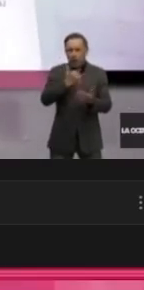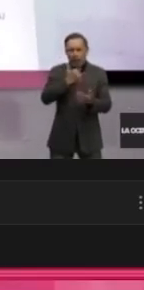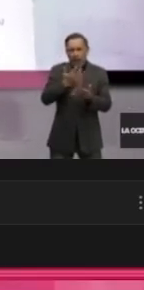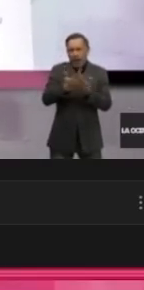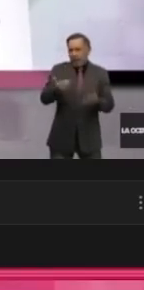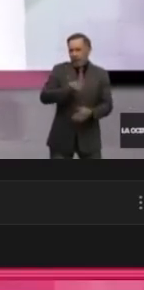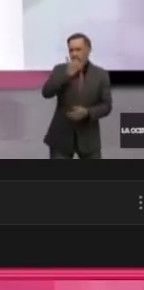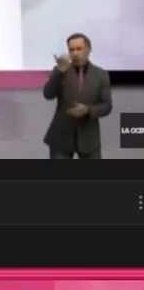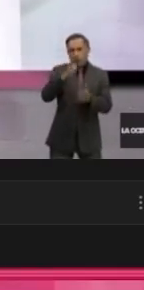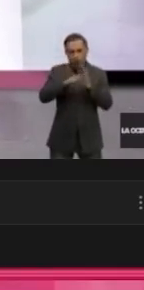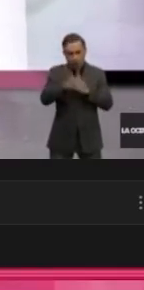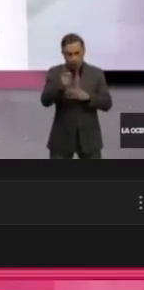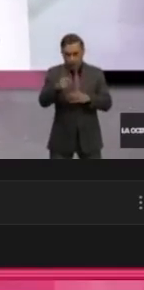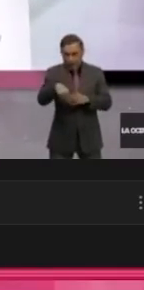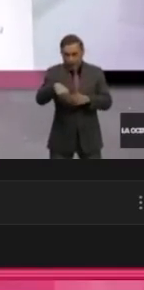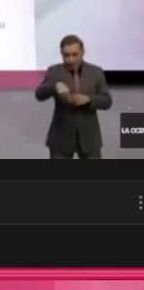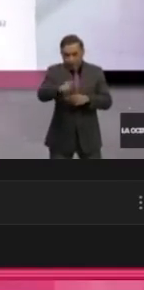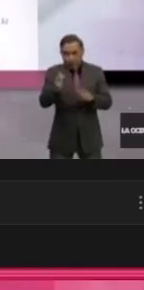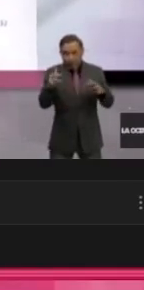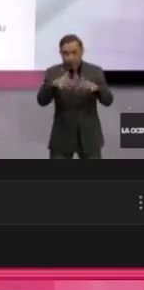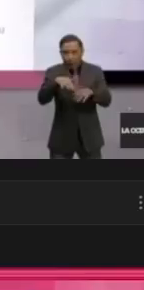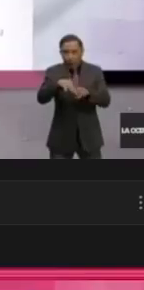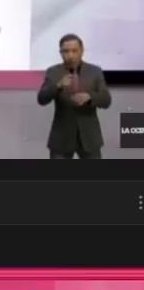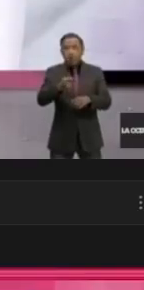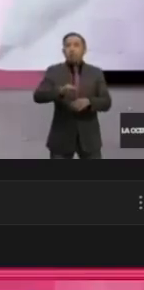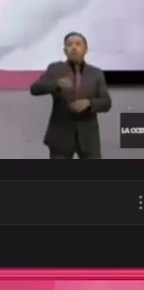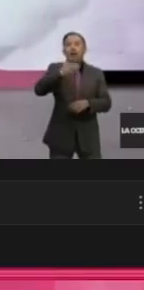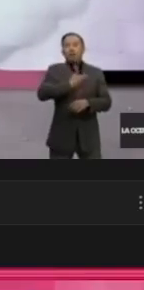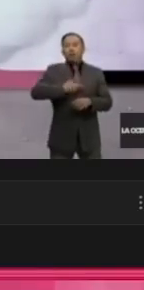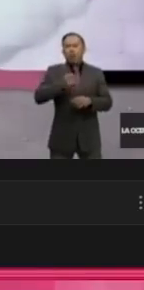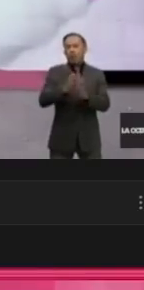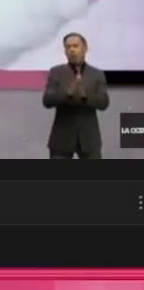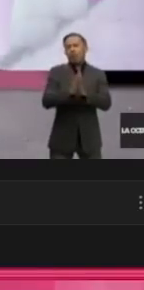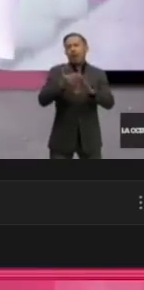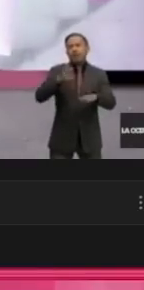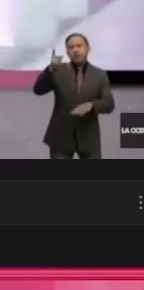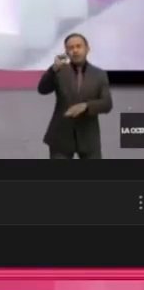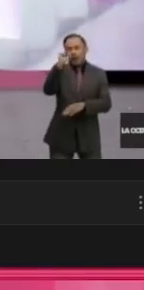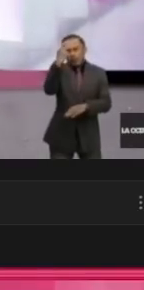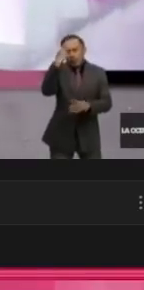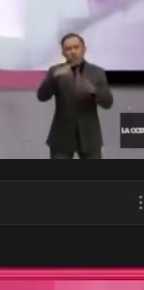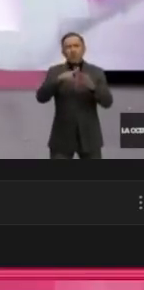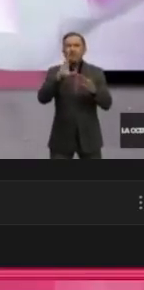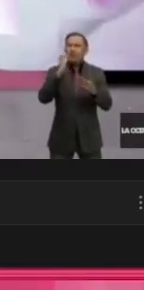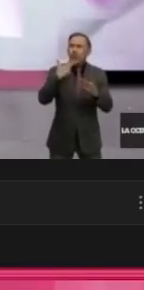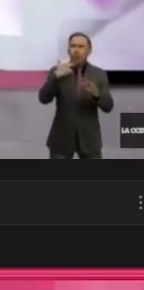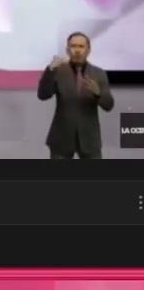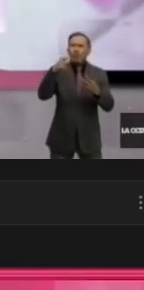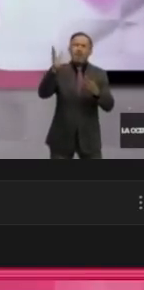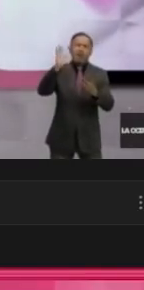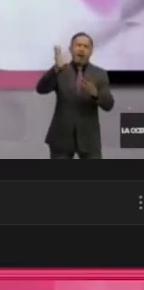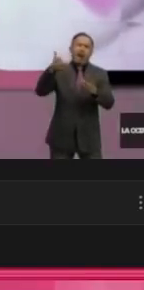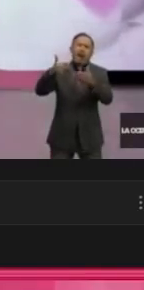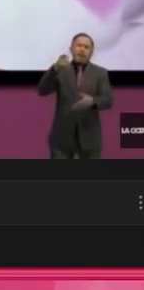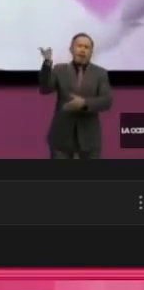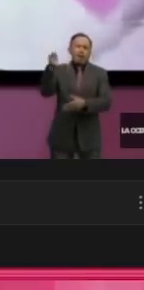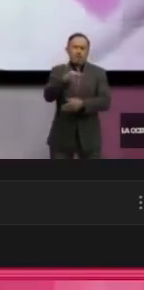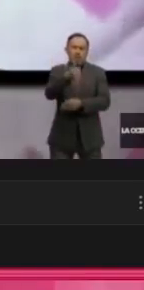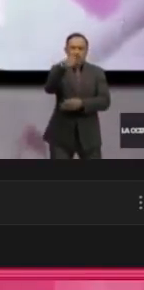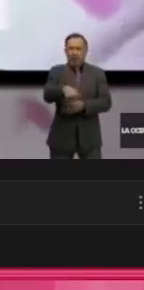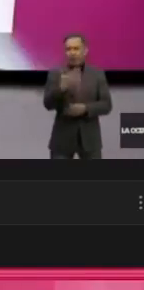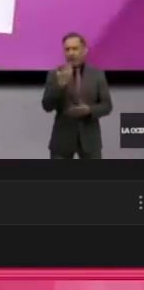que la primera revocatoria de mandato, por favor, ya existía en San Luis Potosí y en Chihuahua y en Yucatán, eso es mentira total. Miren, la gasolina cuando llegó López estaba